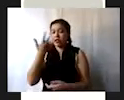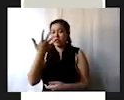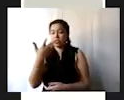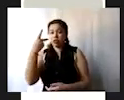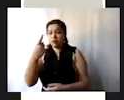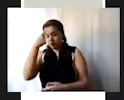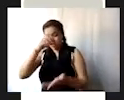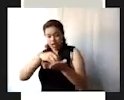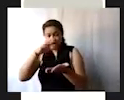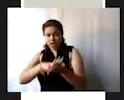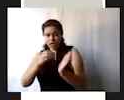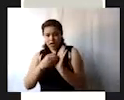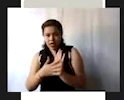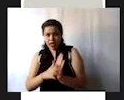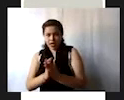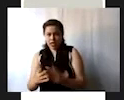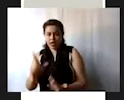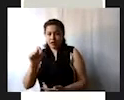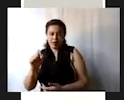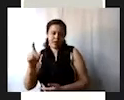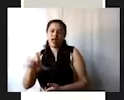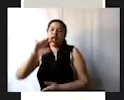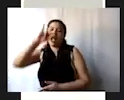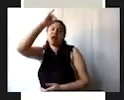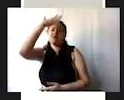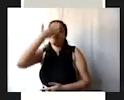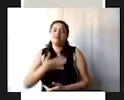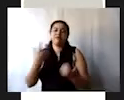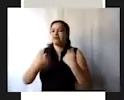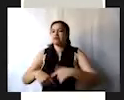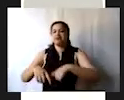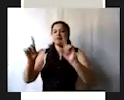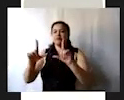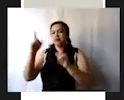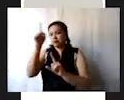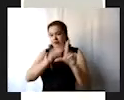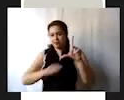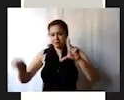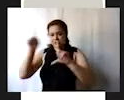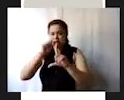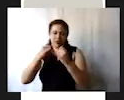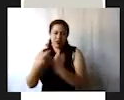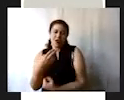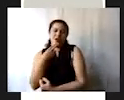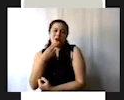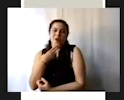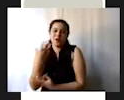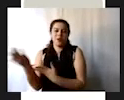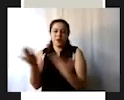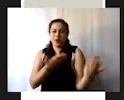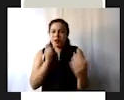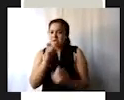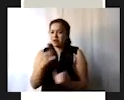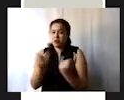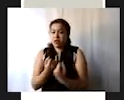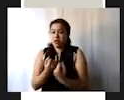Agenda 2030 y en imágenes les va a salir el circulito que yo he utilizado por acá. Entonces, a